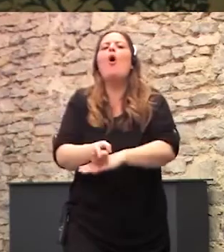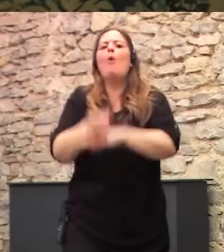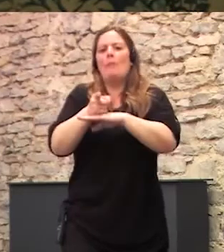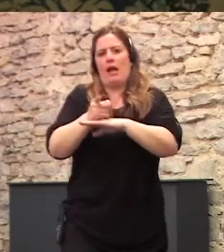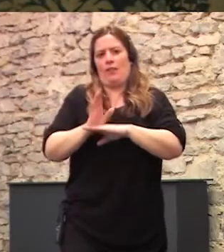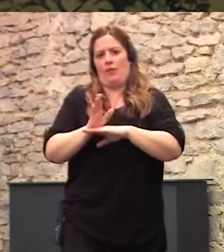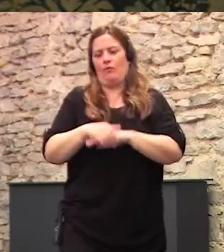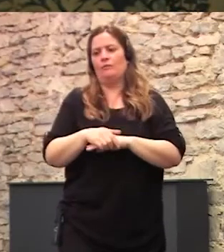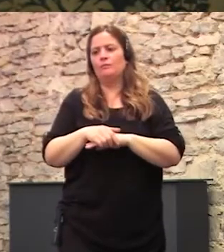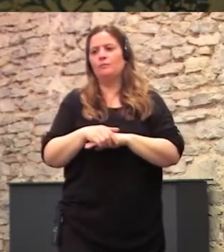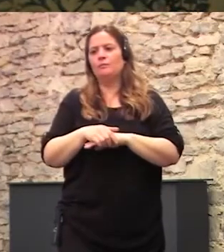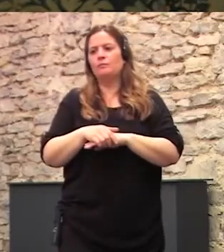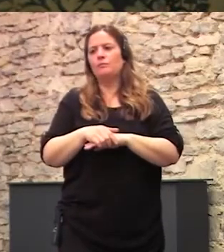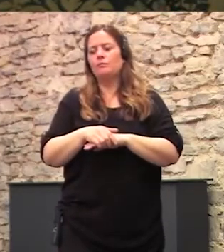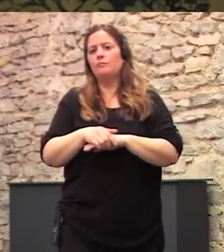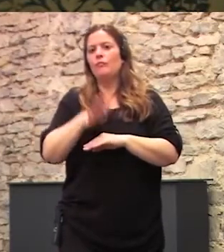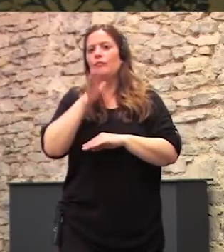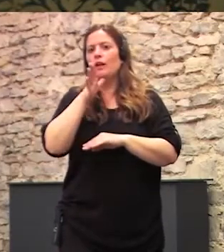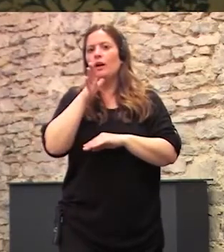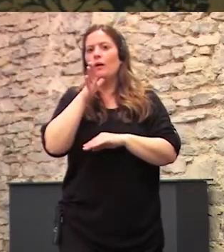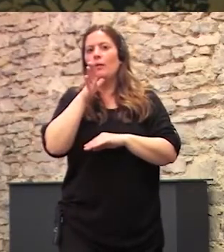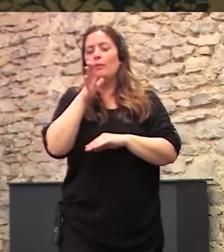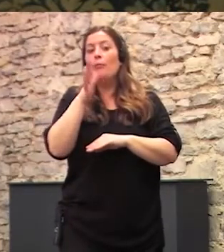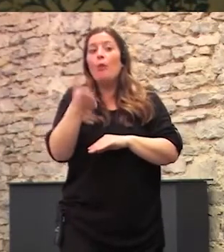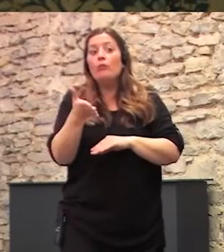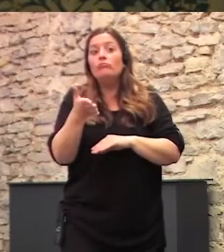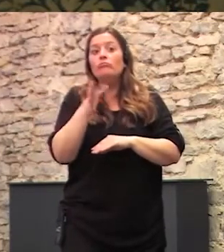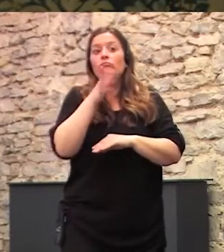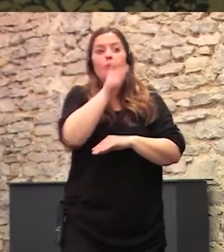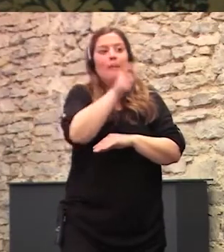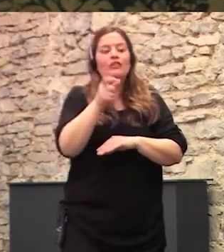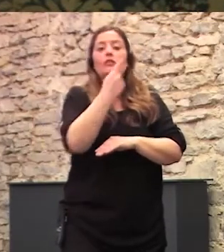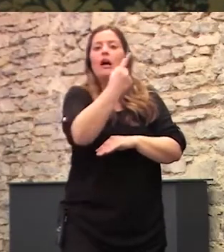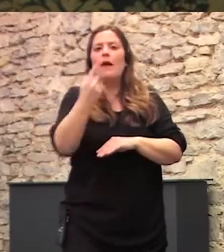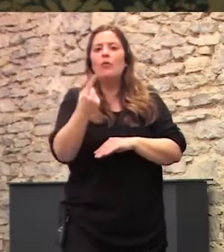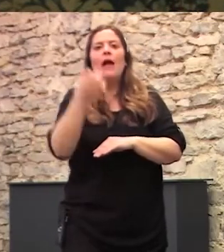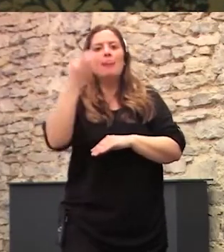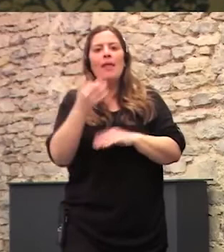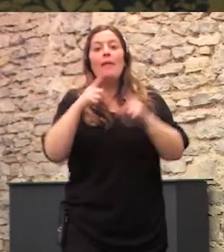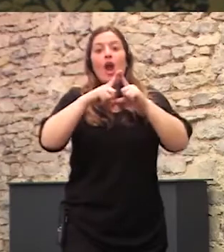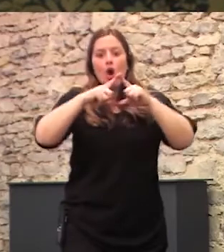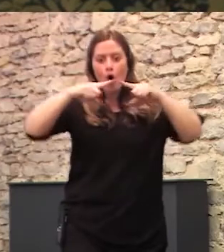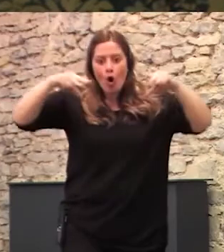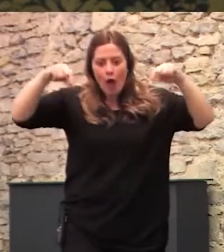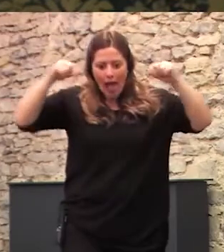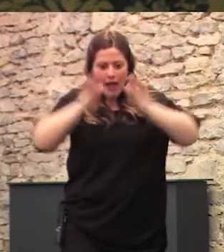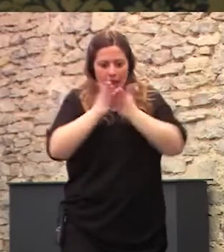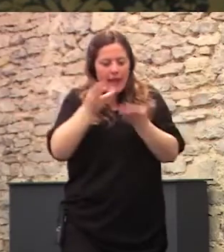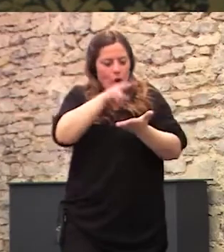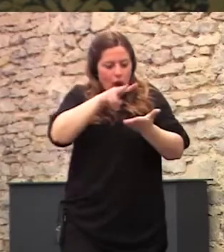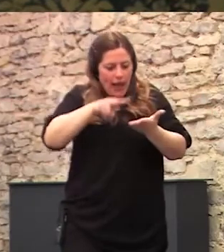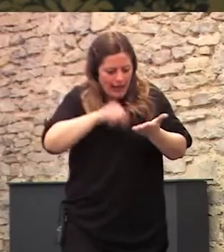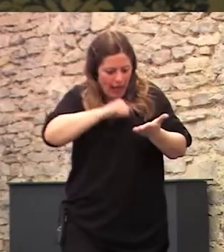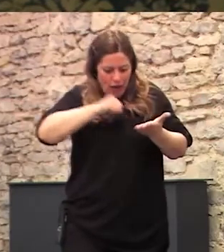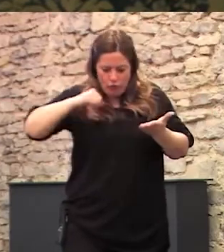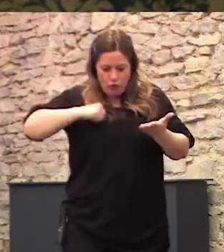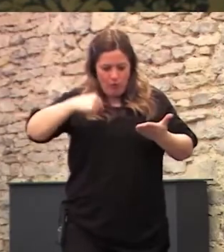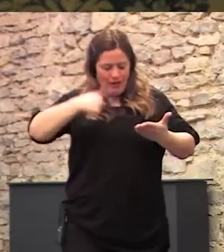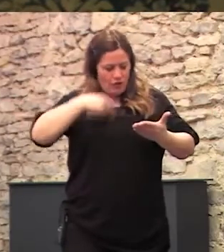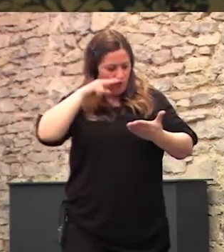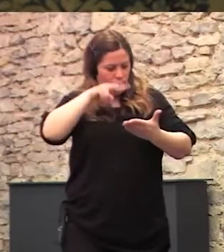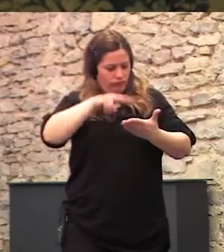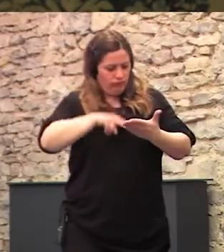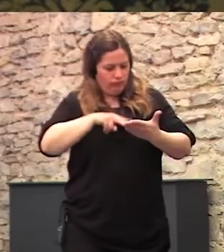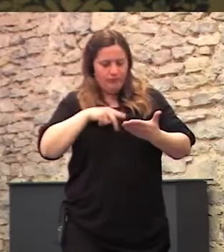Porque, entre otras cosas, porque cada persona debería ser capaz de leer el Corán ella misma directamente, sin que haya